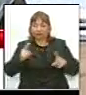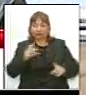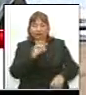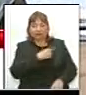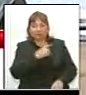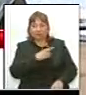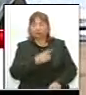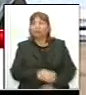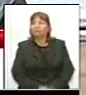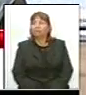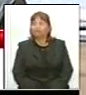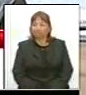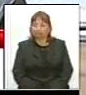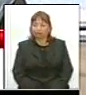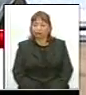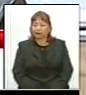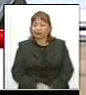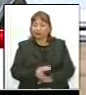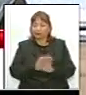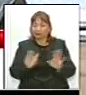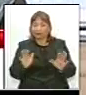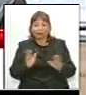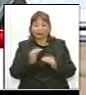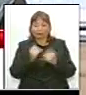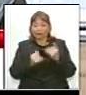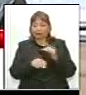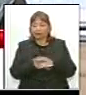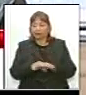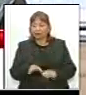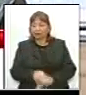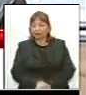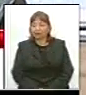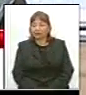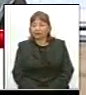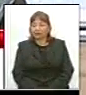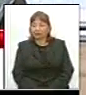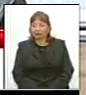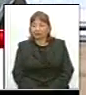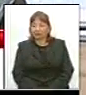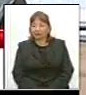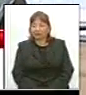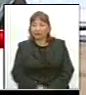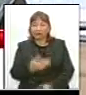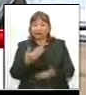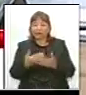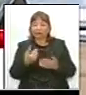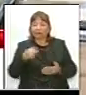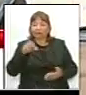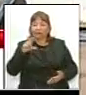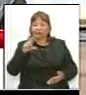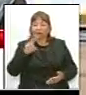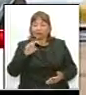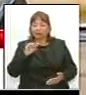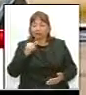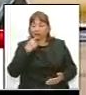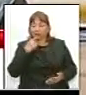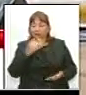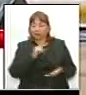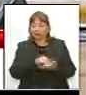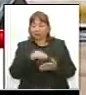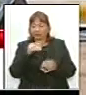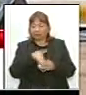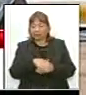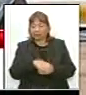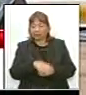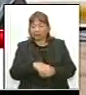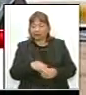conciencia. Simplemente ya para terminar, señor presidente, esta es una cuestión previa y todas las cuestiones previas se llevan a